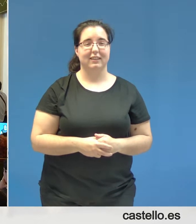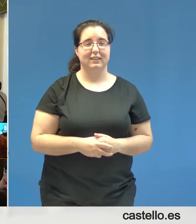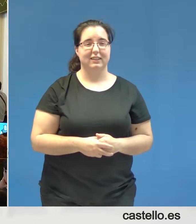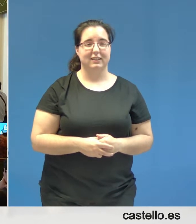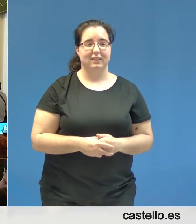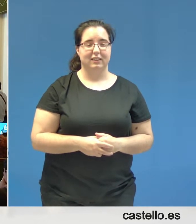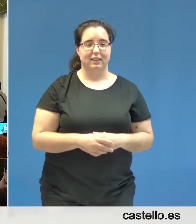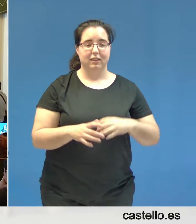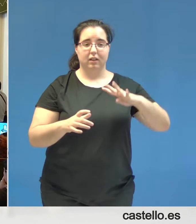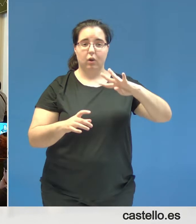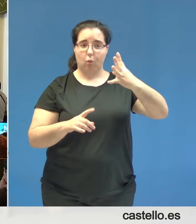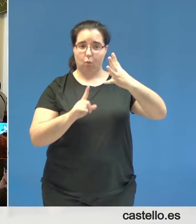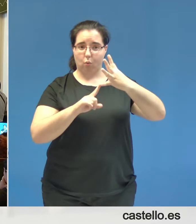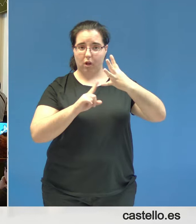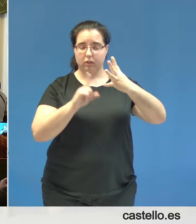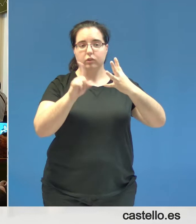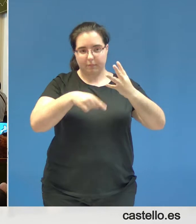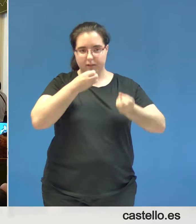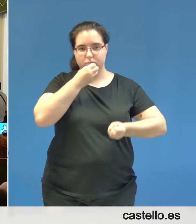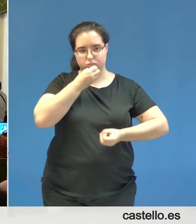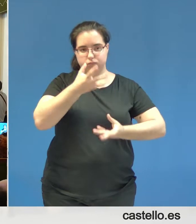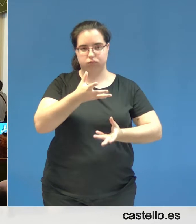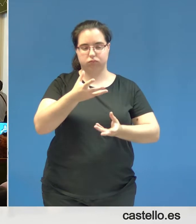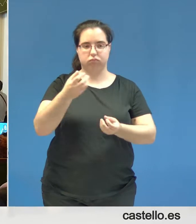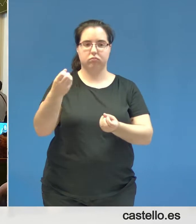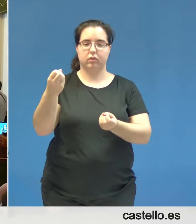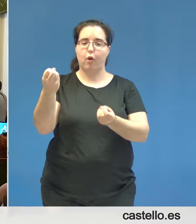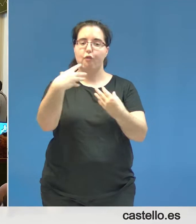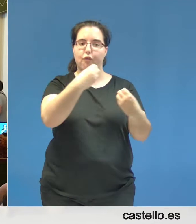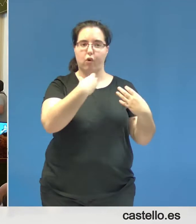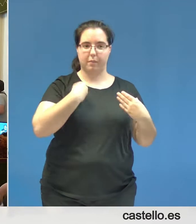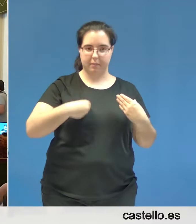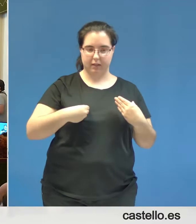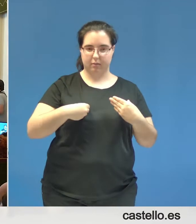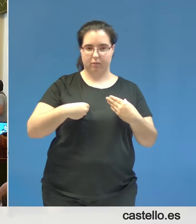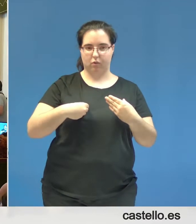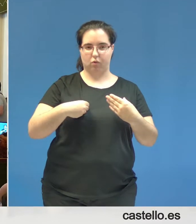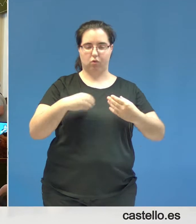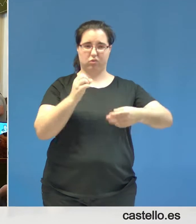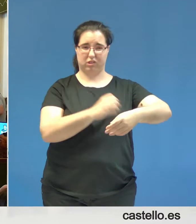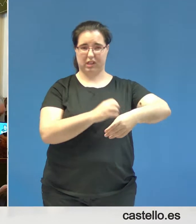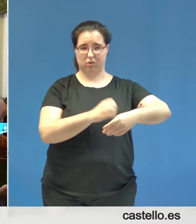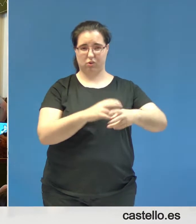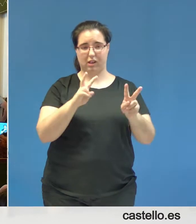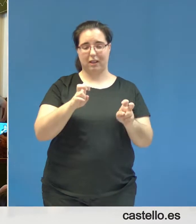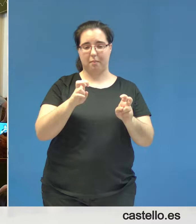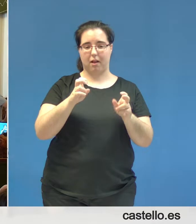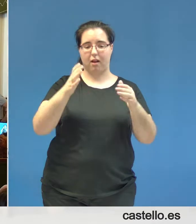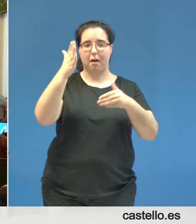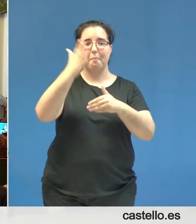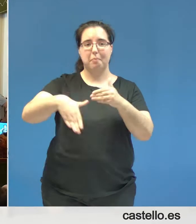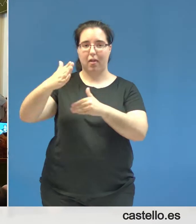El punto 4 del orden del día también es una dación de cuenta de los informes emitidos por la Tesorería Municipal relativo al cumplimiento de los plazos de la